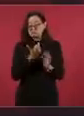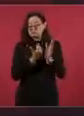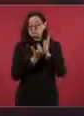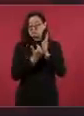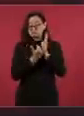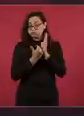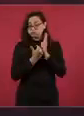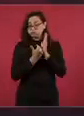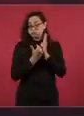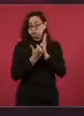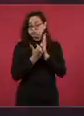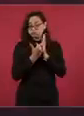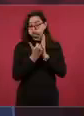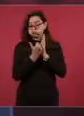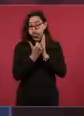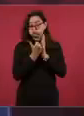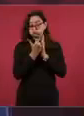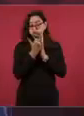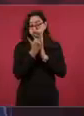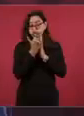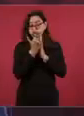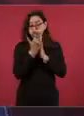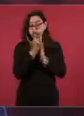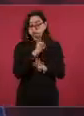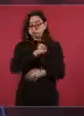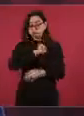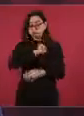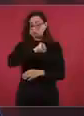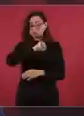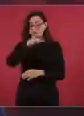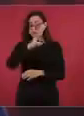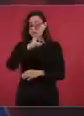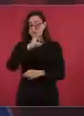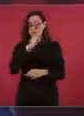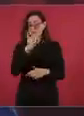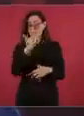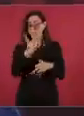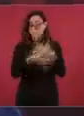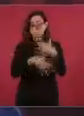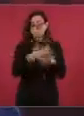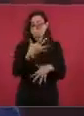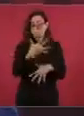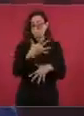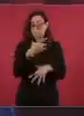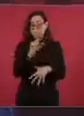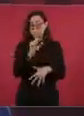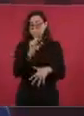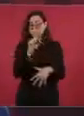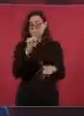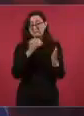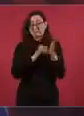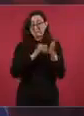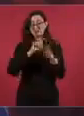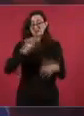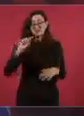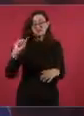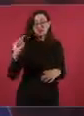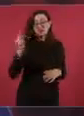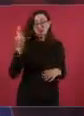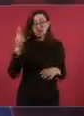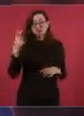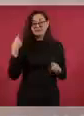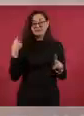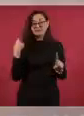al ciudadano estadounidense entre 15 y 20 mil dólares más.